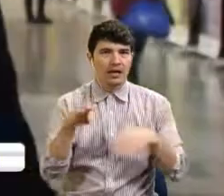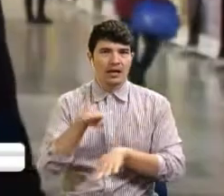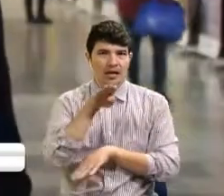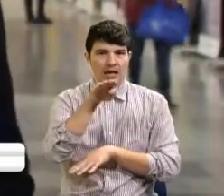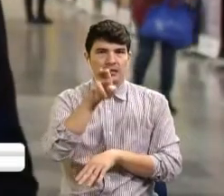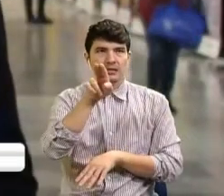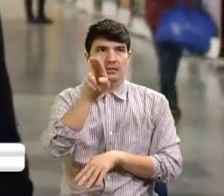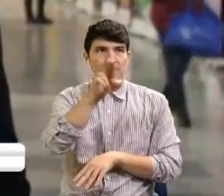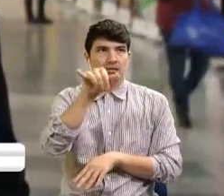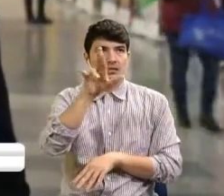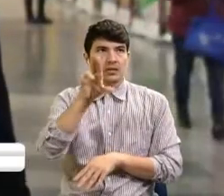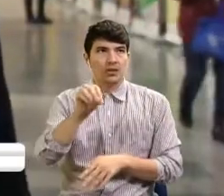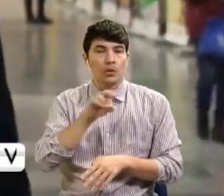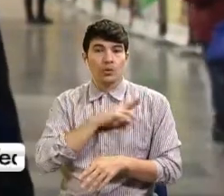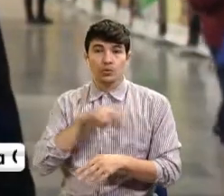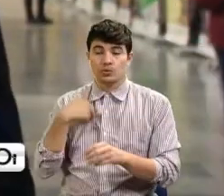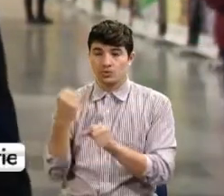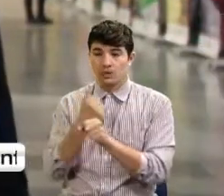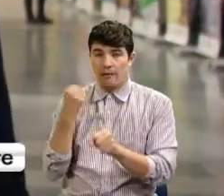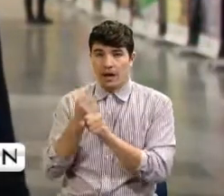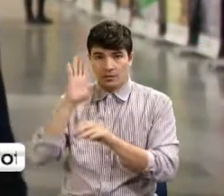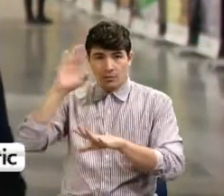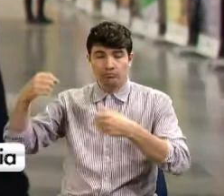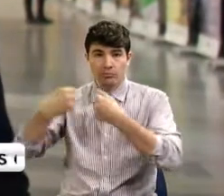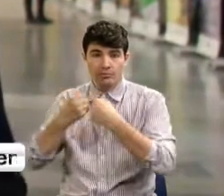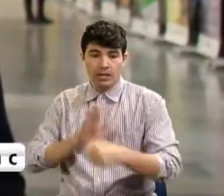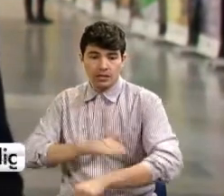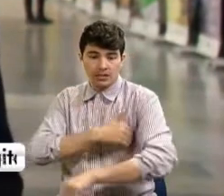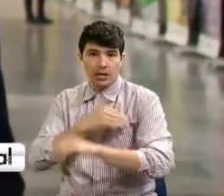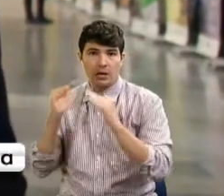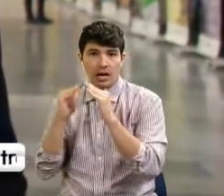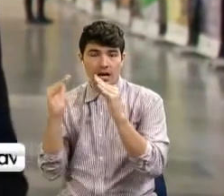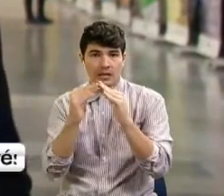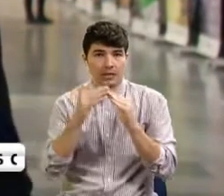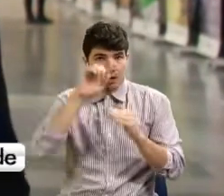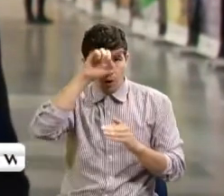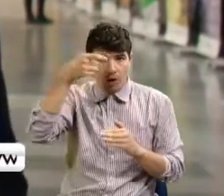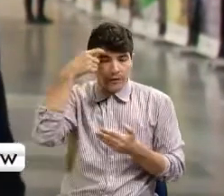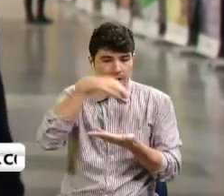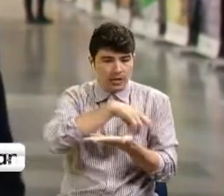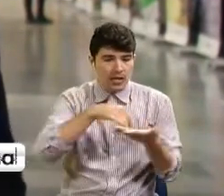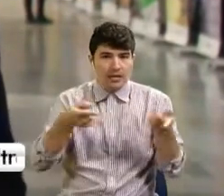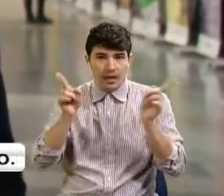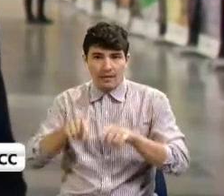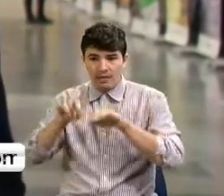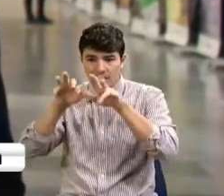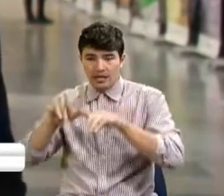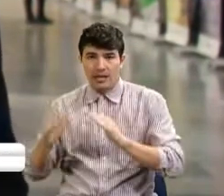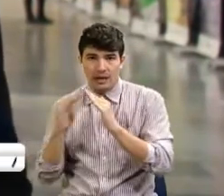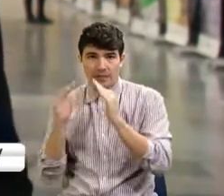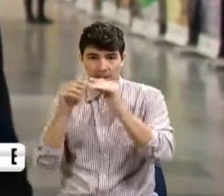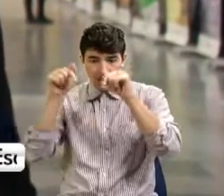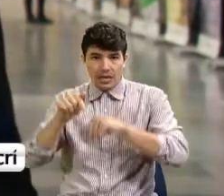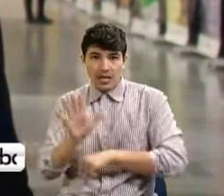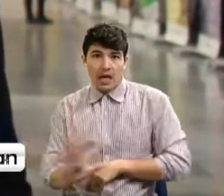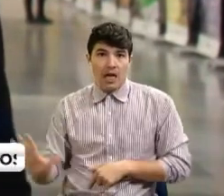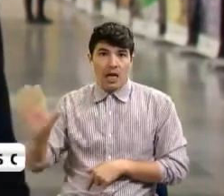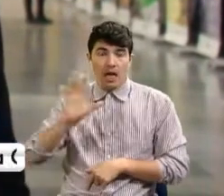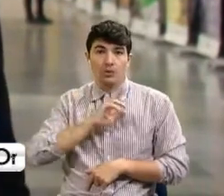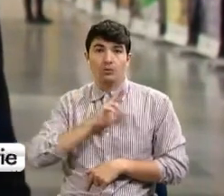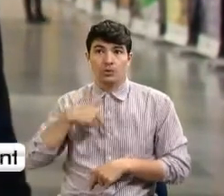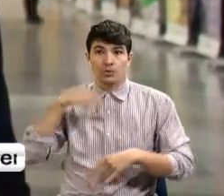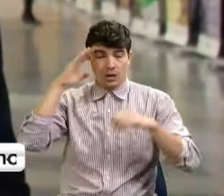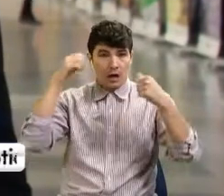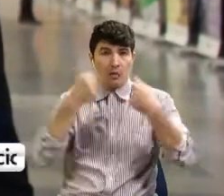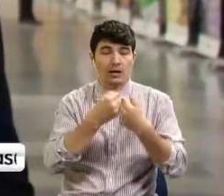hemos venido trabajando de la mano con el ministerio vivienda la gobernación de santander la secretaria de vivienda el departamento donde hemos logrado más de